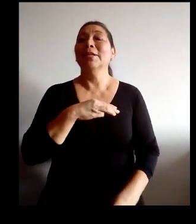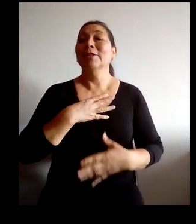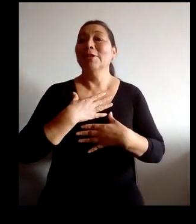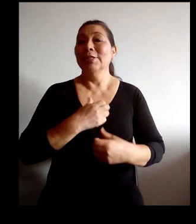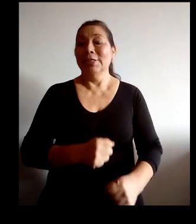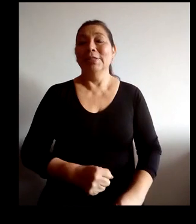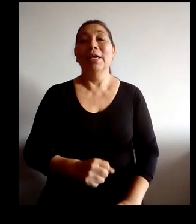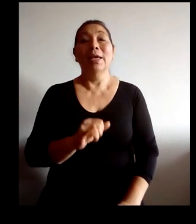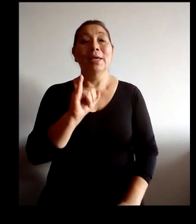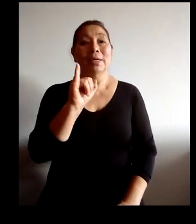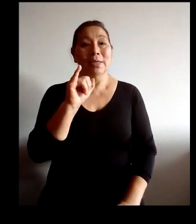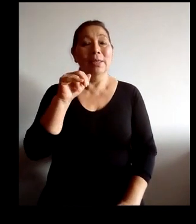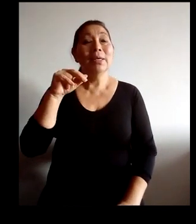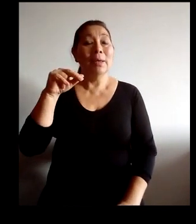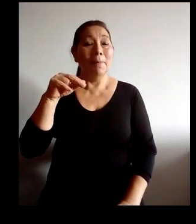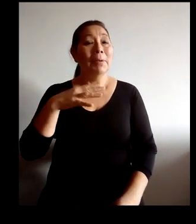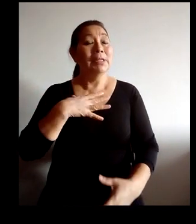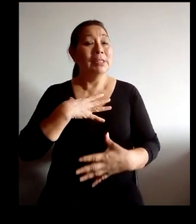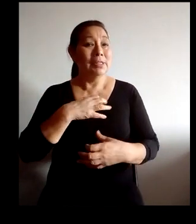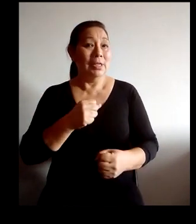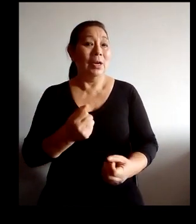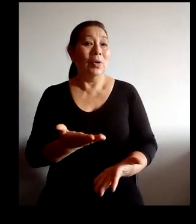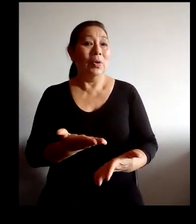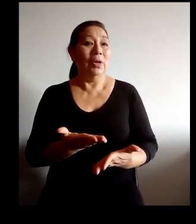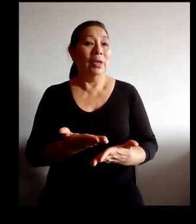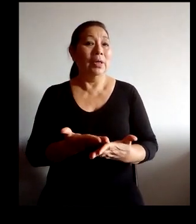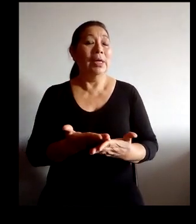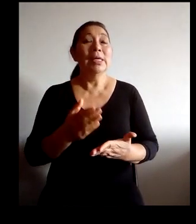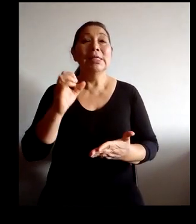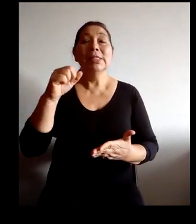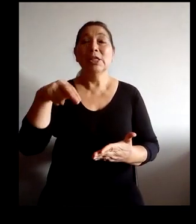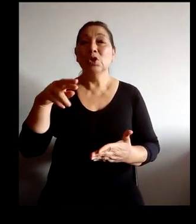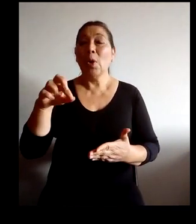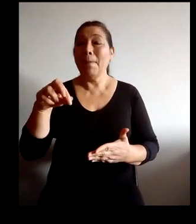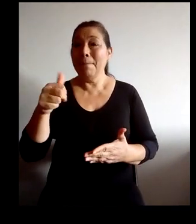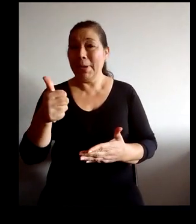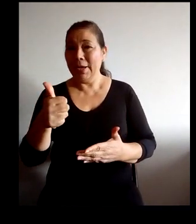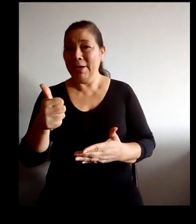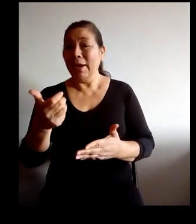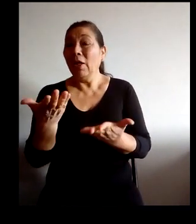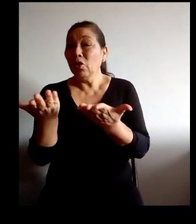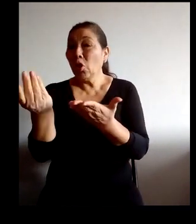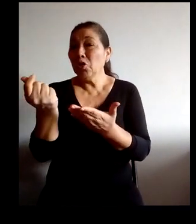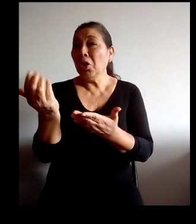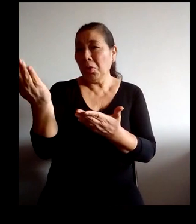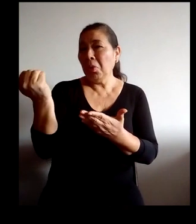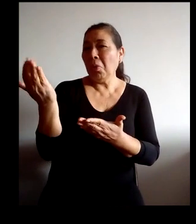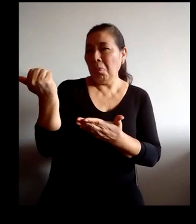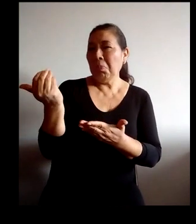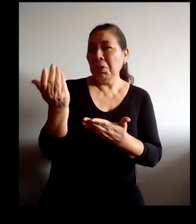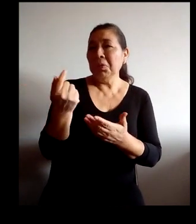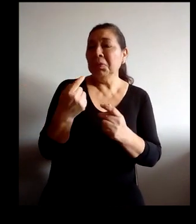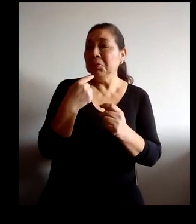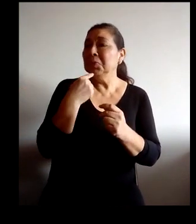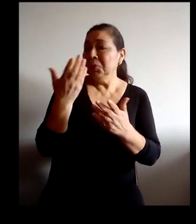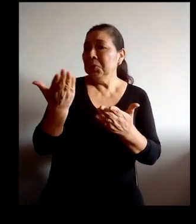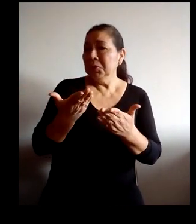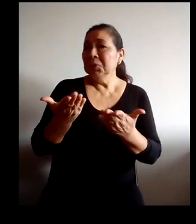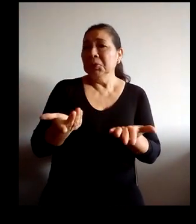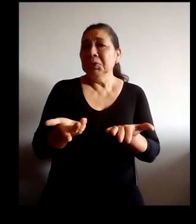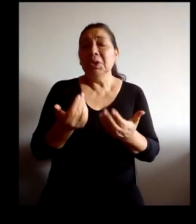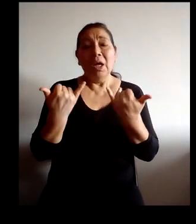ha cobrado bastante reconocimiento en las situaciones actuales que vivimos, ya que es la que se encarga de